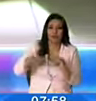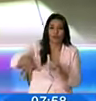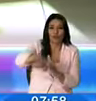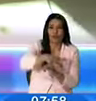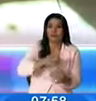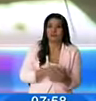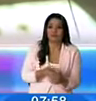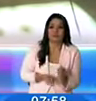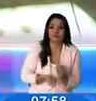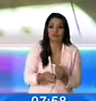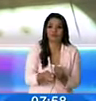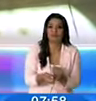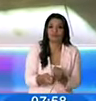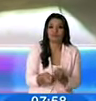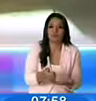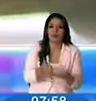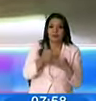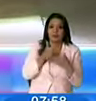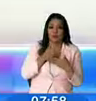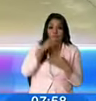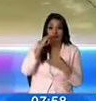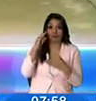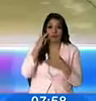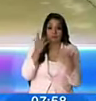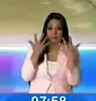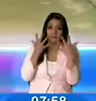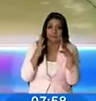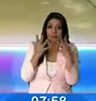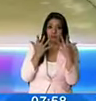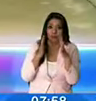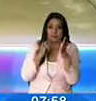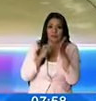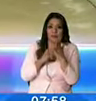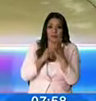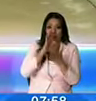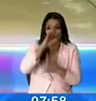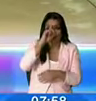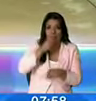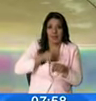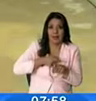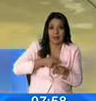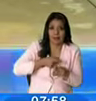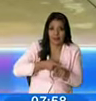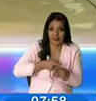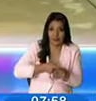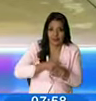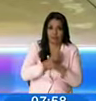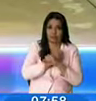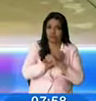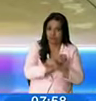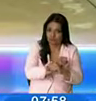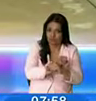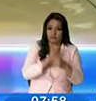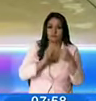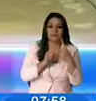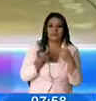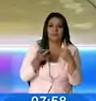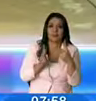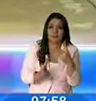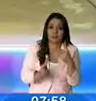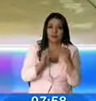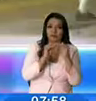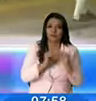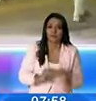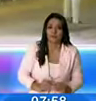el esgrima ayuda a la motricidad de los niños. Ayuda mucho en lo que es el carácter, hacer deporte de combate, forma mucho también el